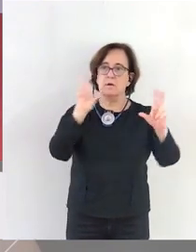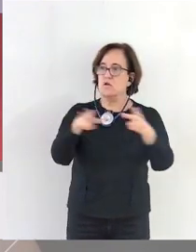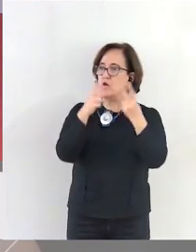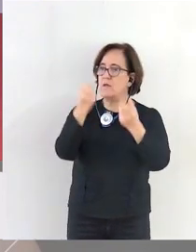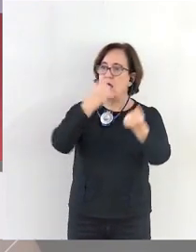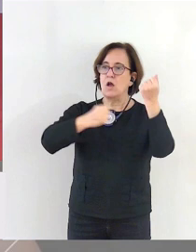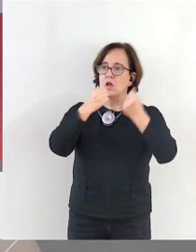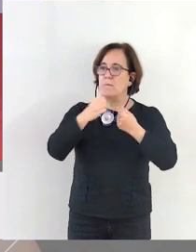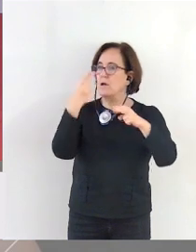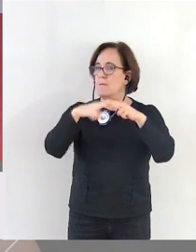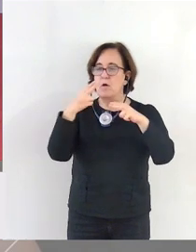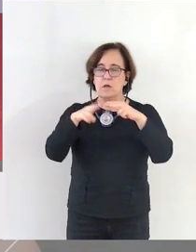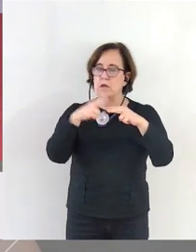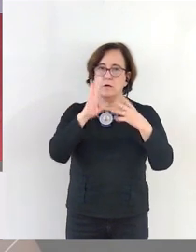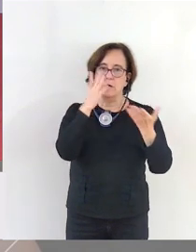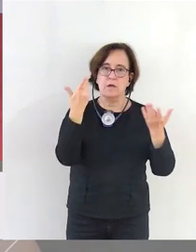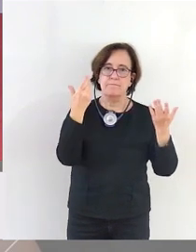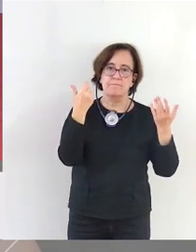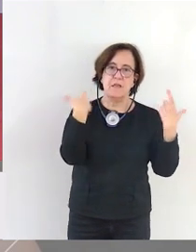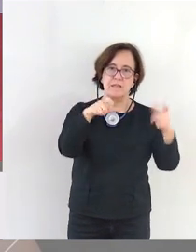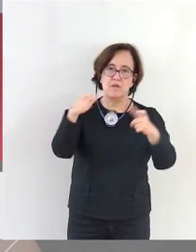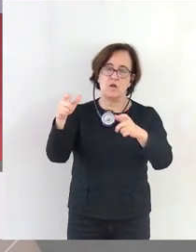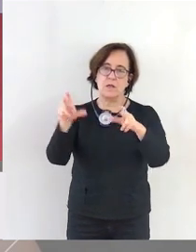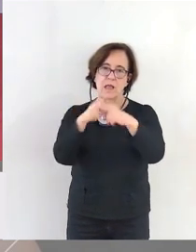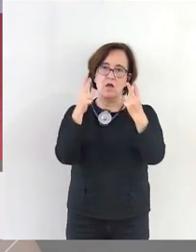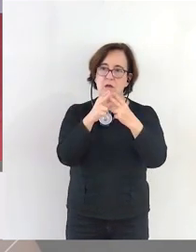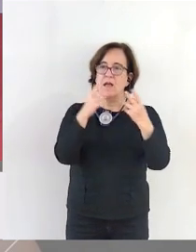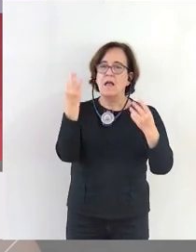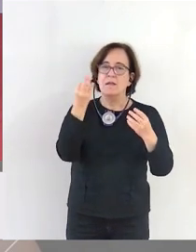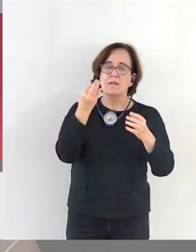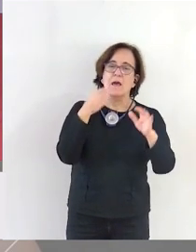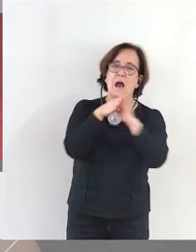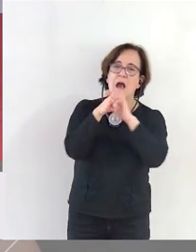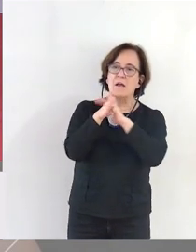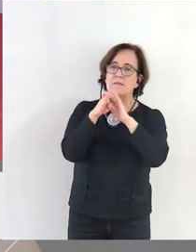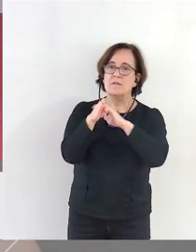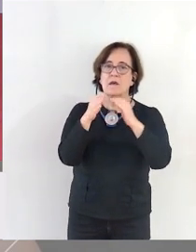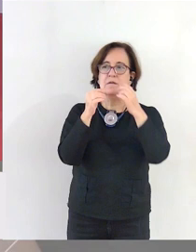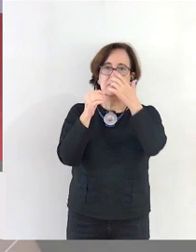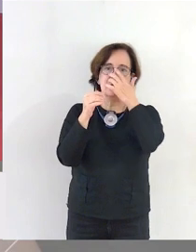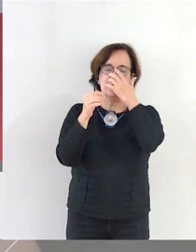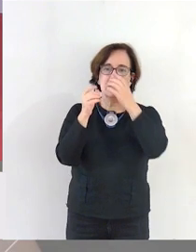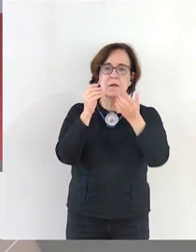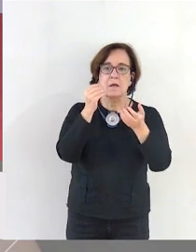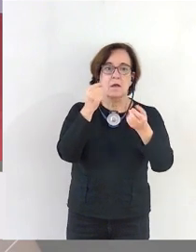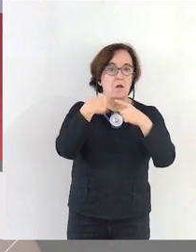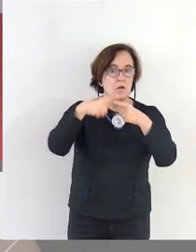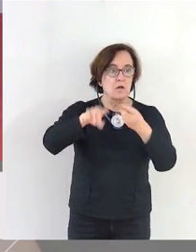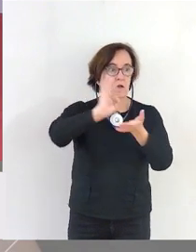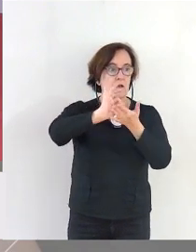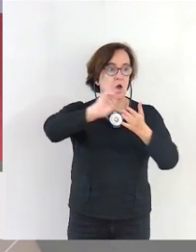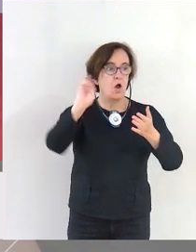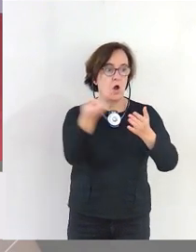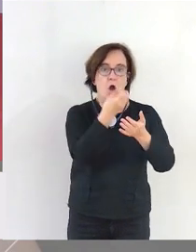político Hay ciertos sectores de la sociedad que tienen accesos a bienes y a servicios que otros sectores de la